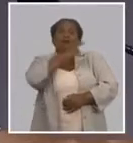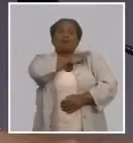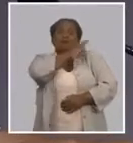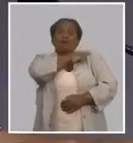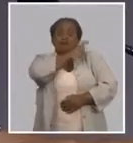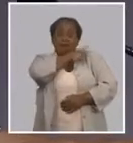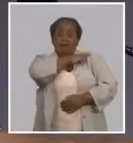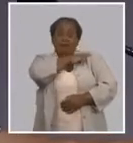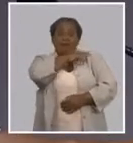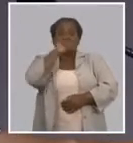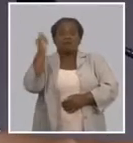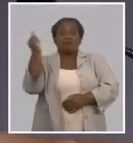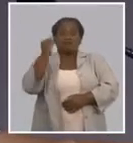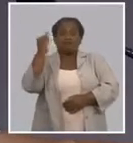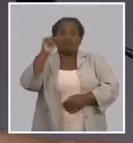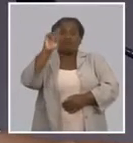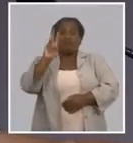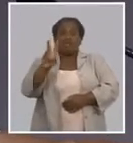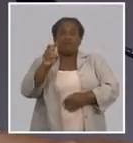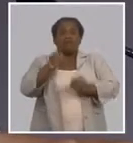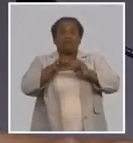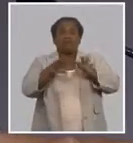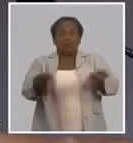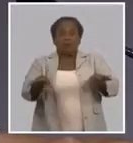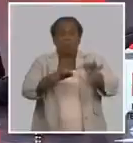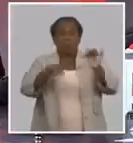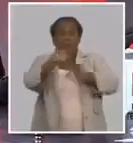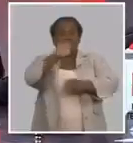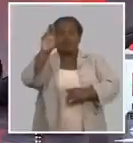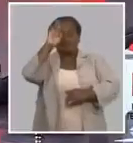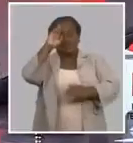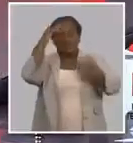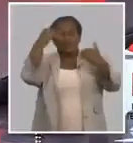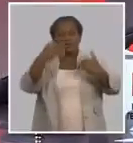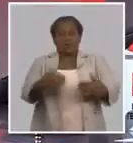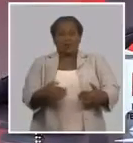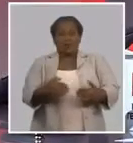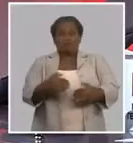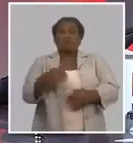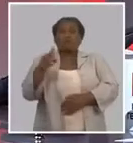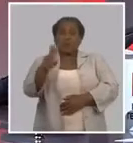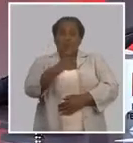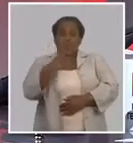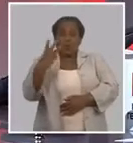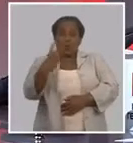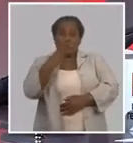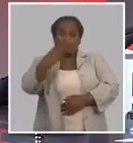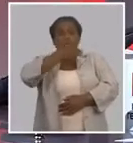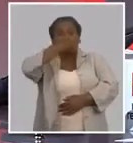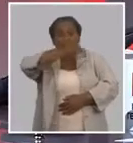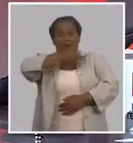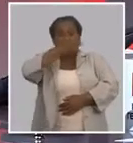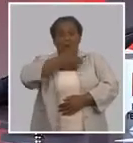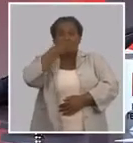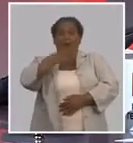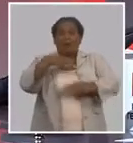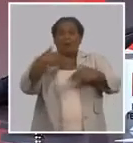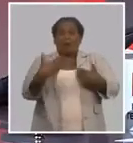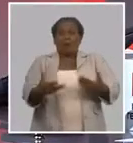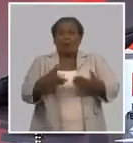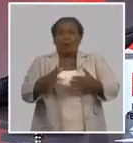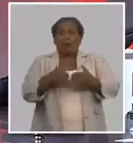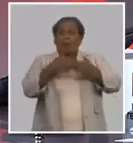de la dirección de epidemiología del ministerio de salud pública con ellos tendremos detalles de primera mano de toda esta